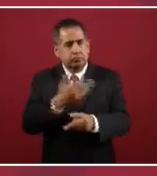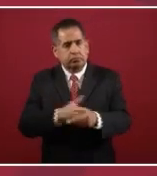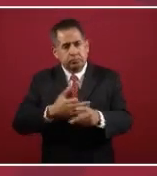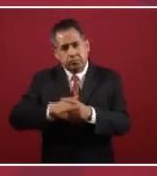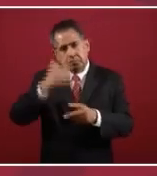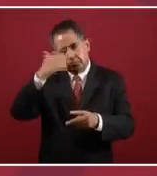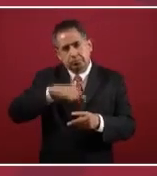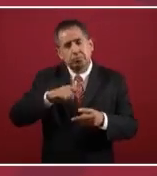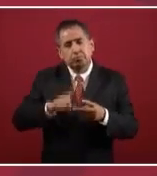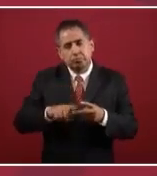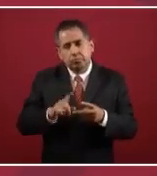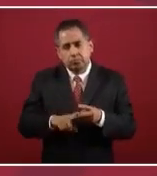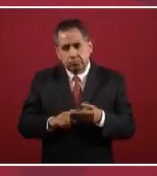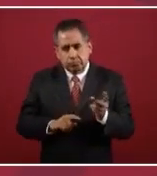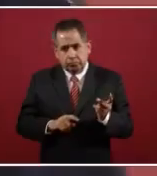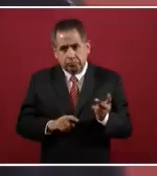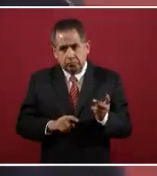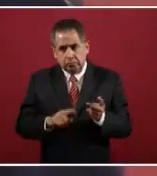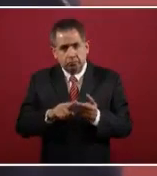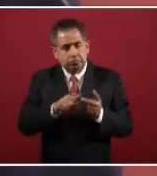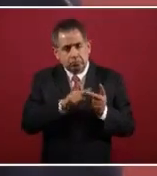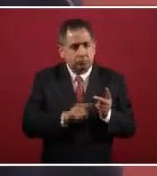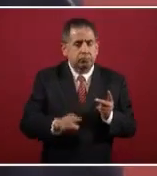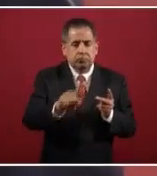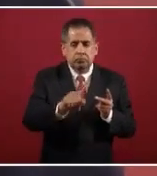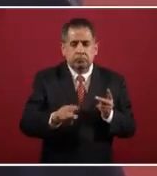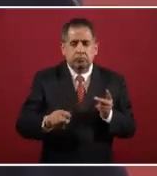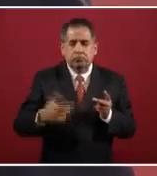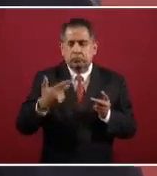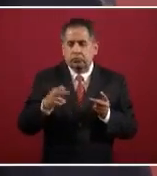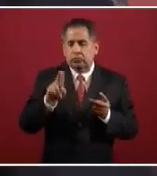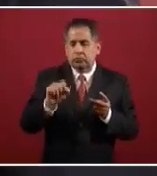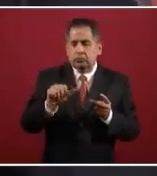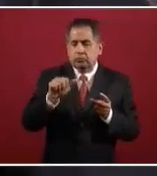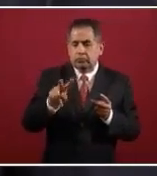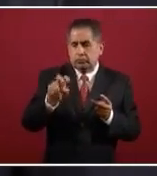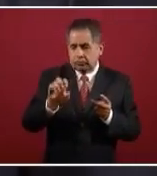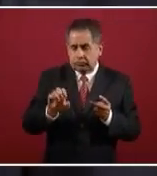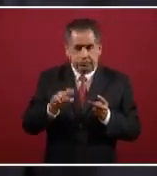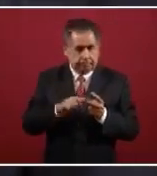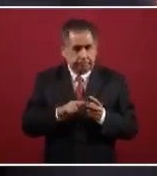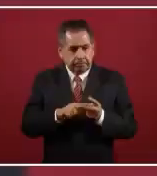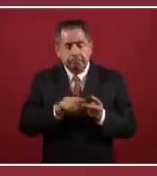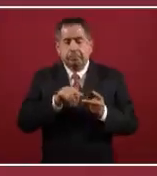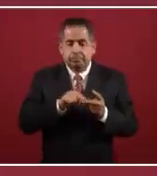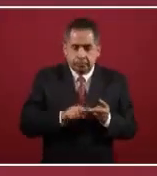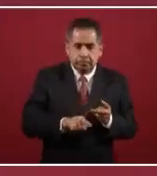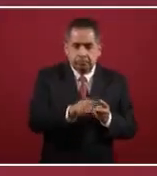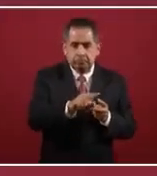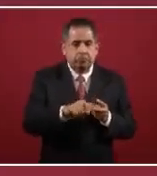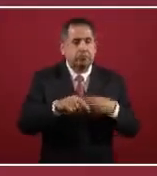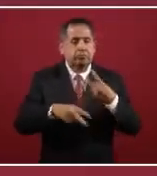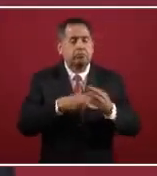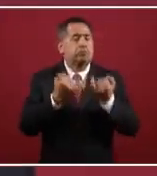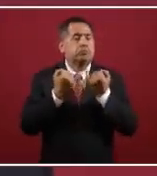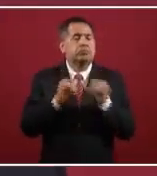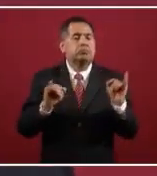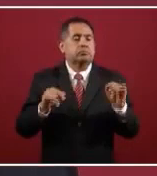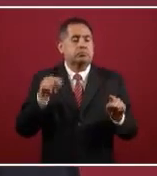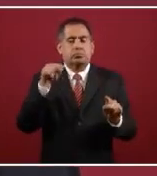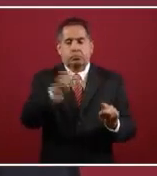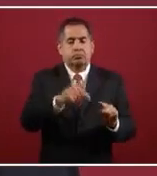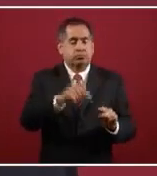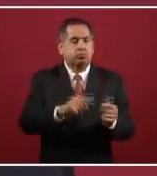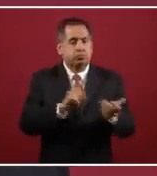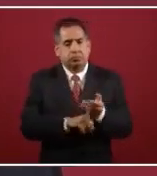tarde-noche vamos a estar en Guasave porque vamos a inaugurar ahí